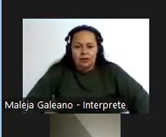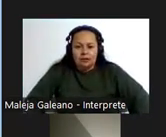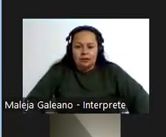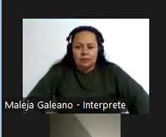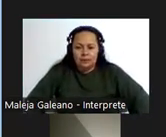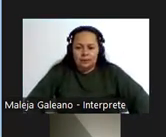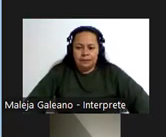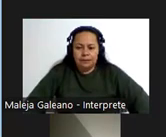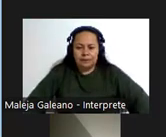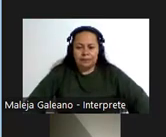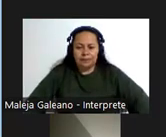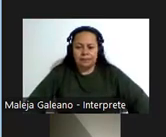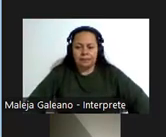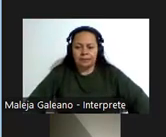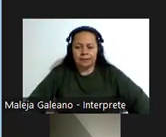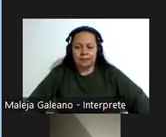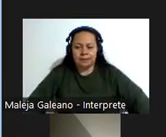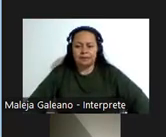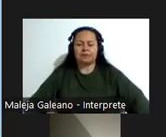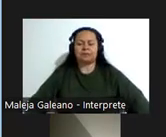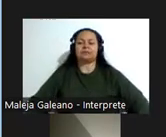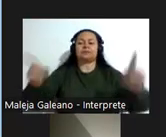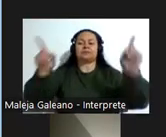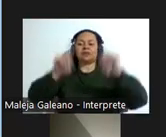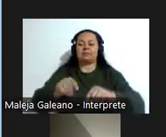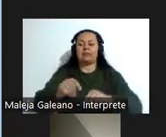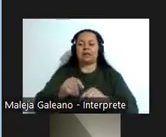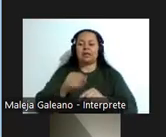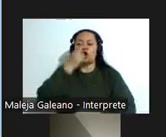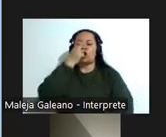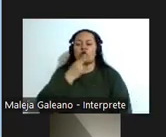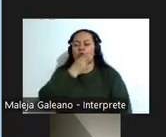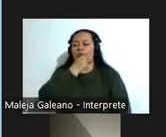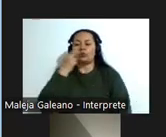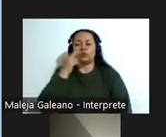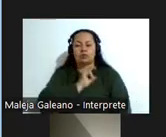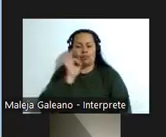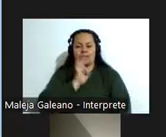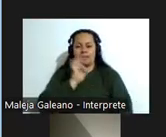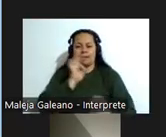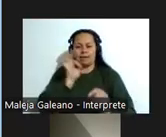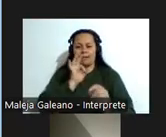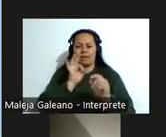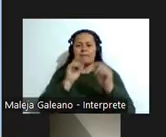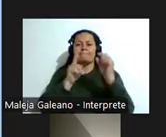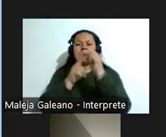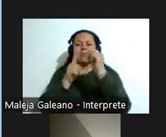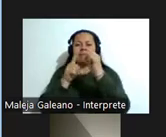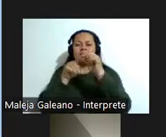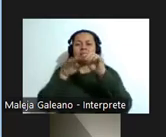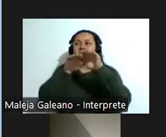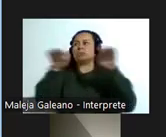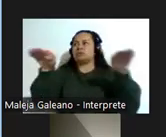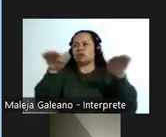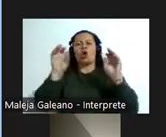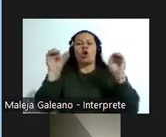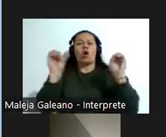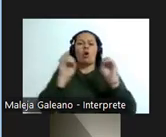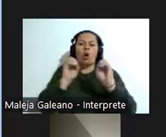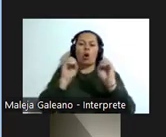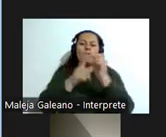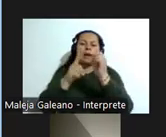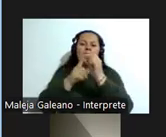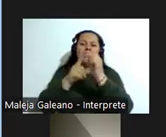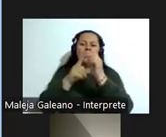Esto implica también el compromiso de no usar las palabras horizontalidad ni las palabras co-creación